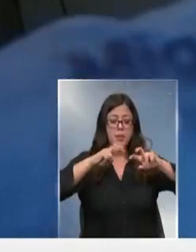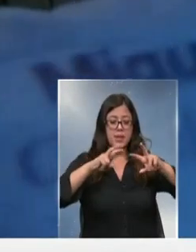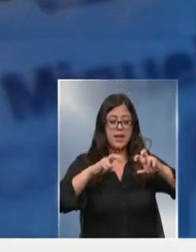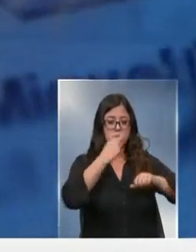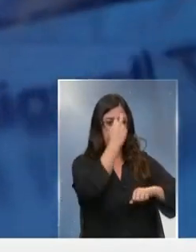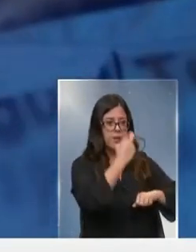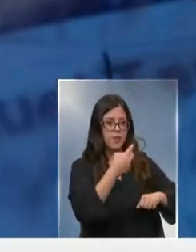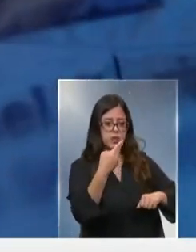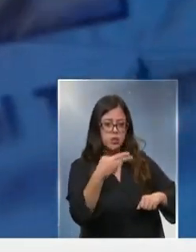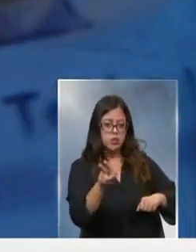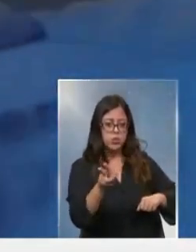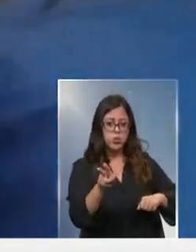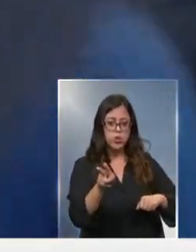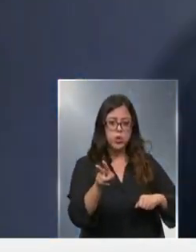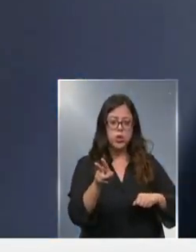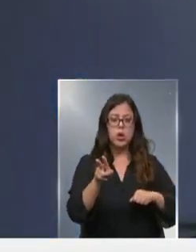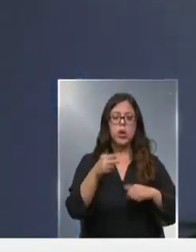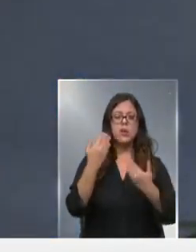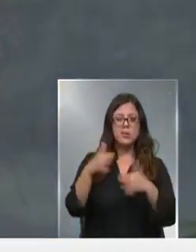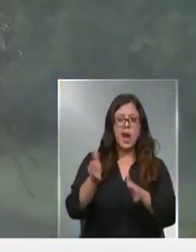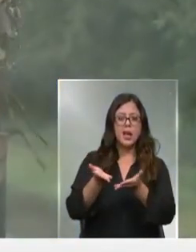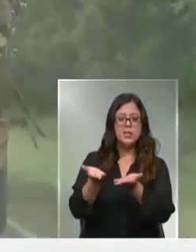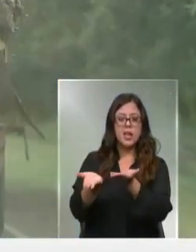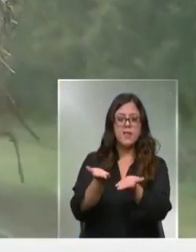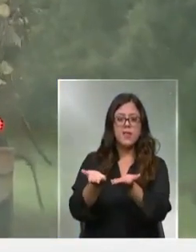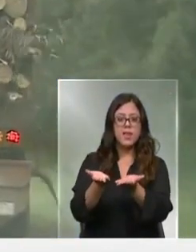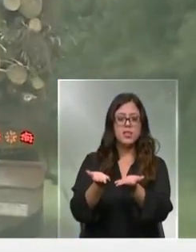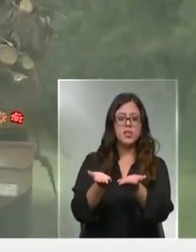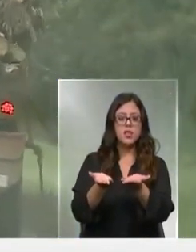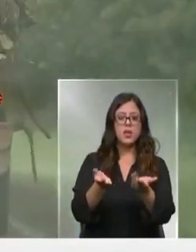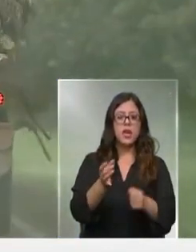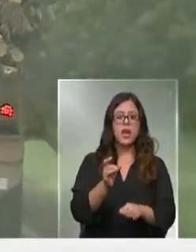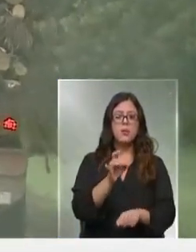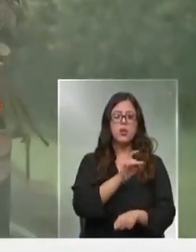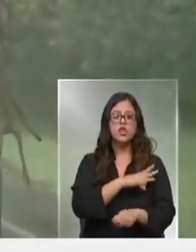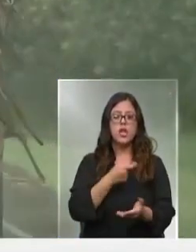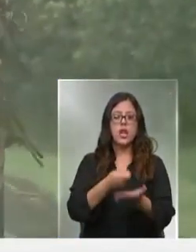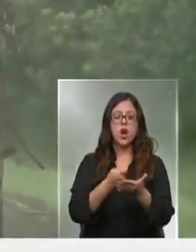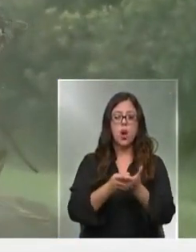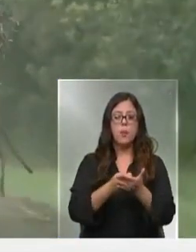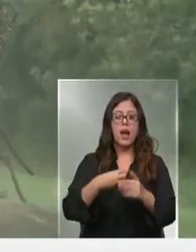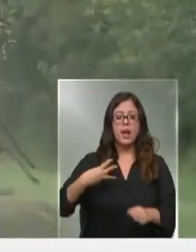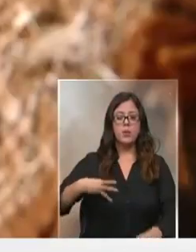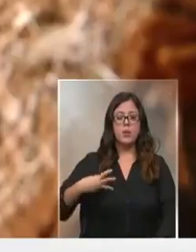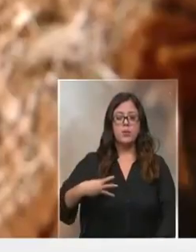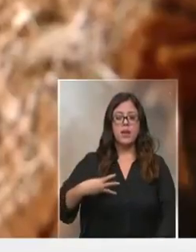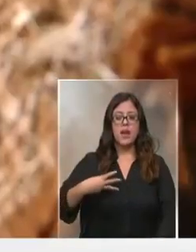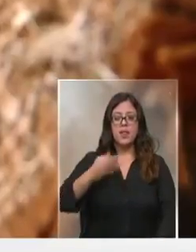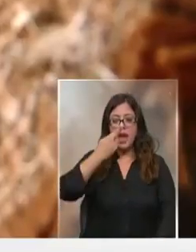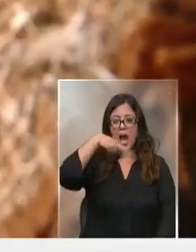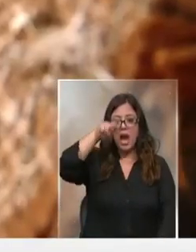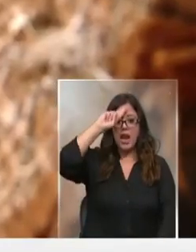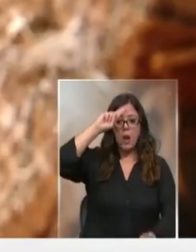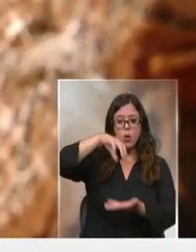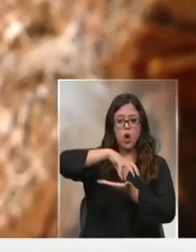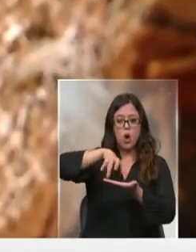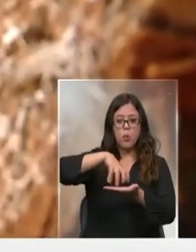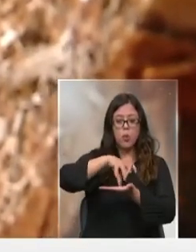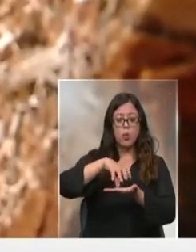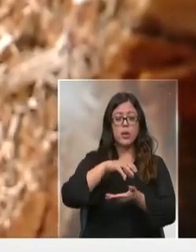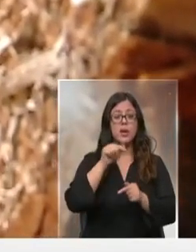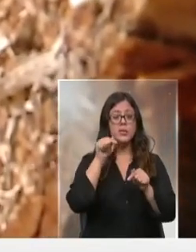perfil, supimos que le ha prestado servicios mediante Chile Compra al municipio de Arauco. Pero eso no es